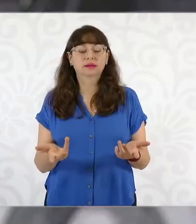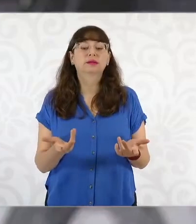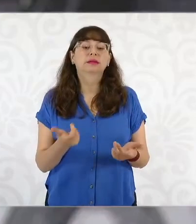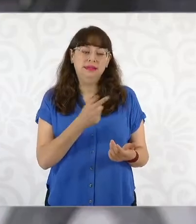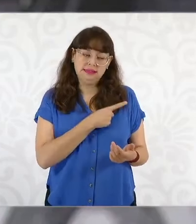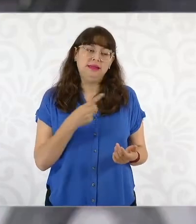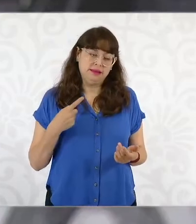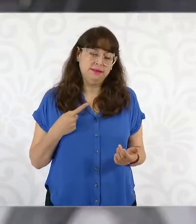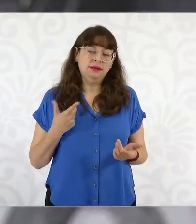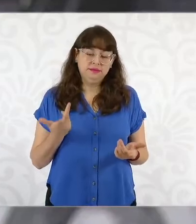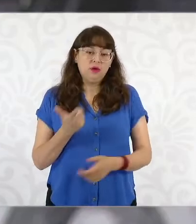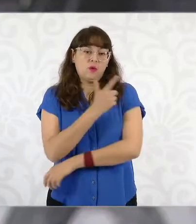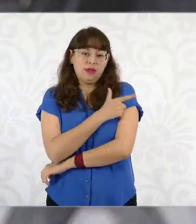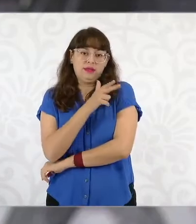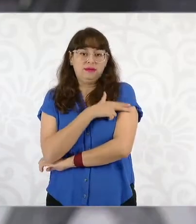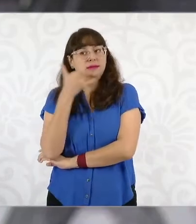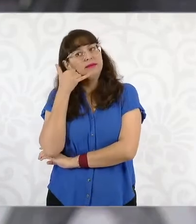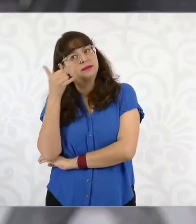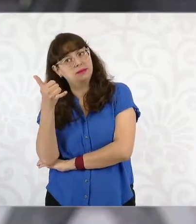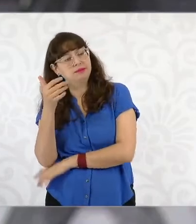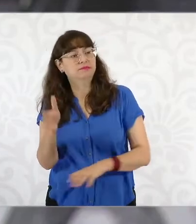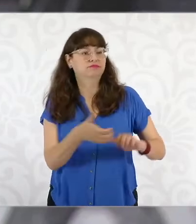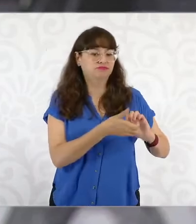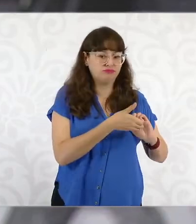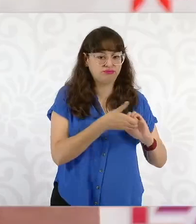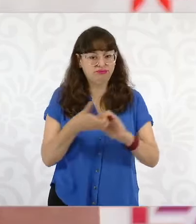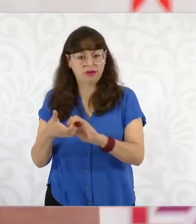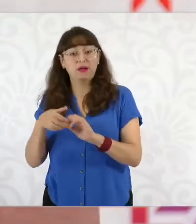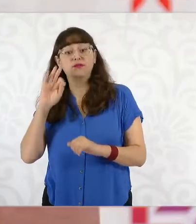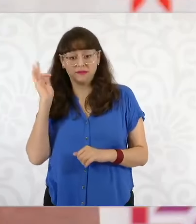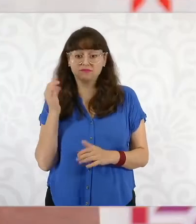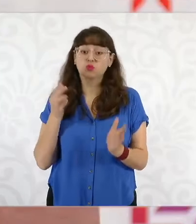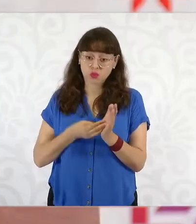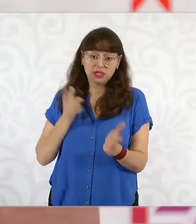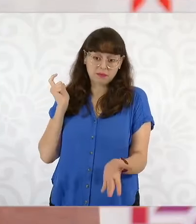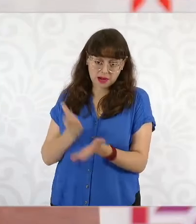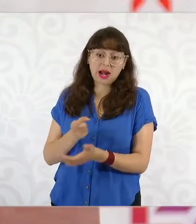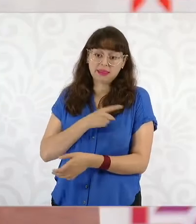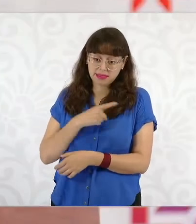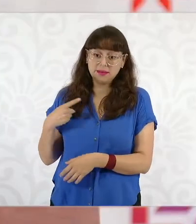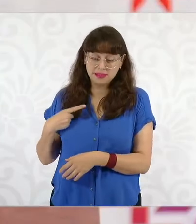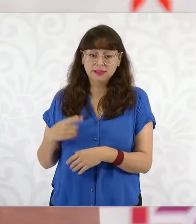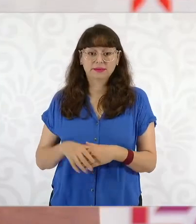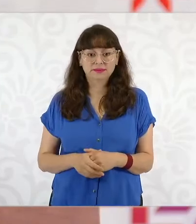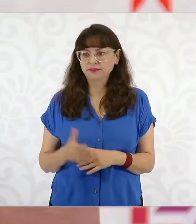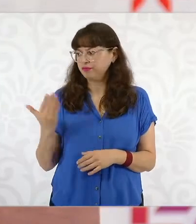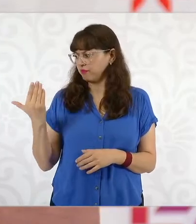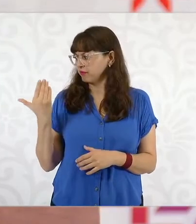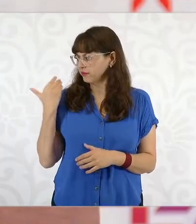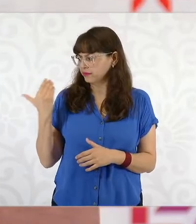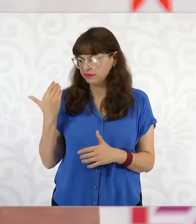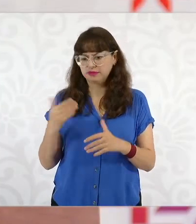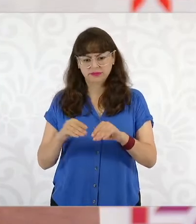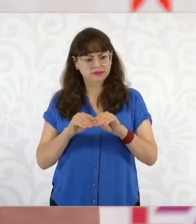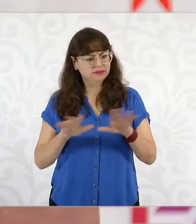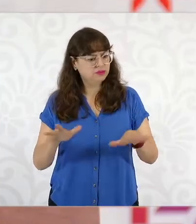grúa, la grúa lo lleva al Corralón Federal y ahí hay que pagar multas. Recientemente publicamos, si no me equivoco,